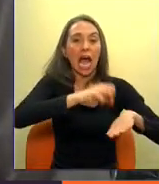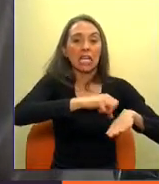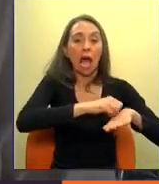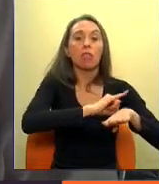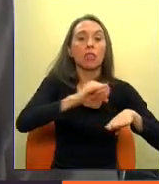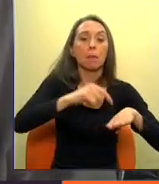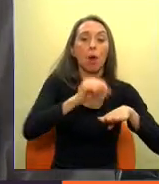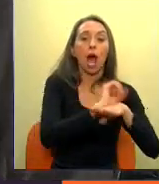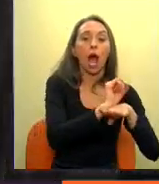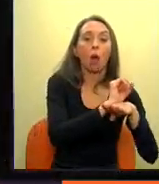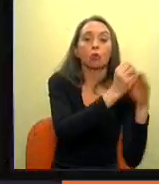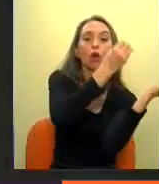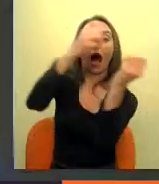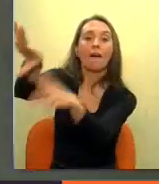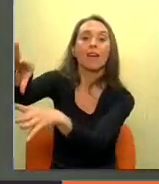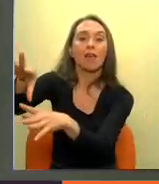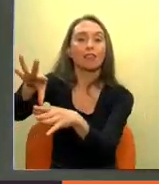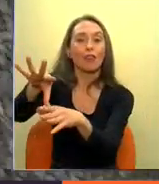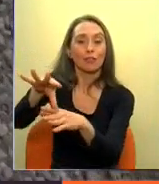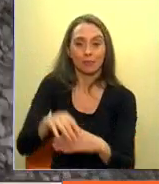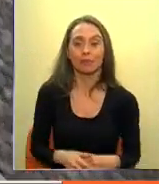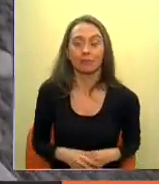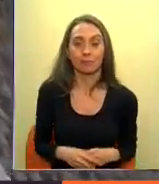y finalmente estos vehículos son abandonados